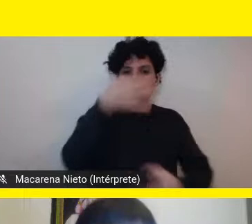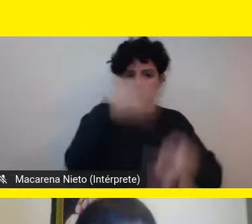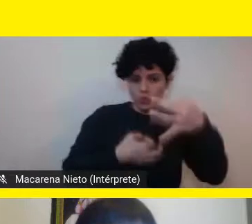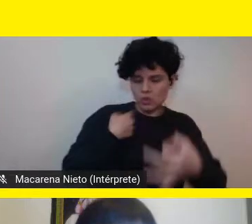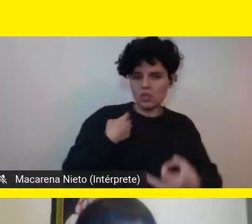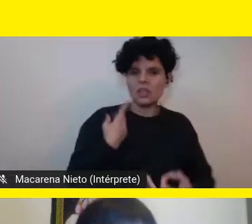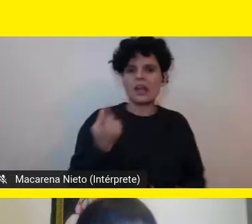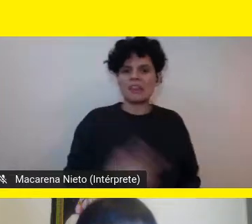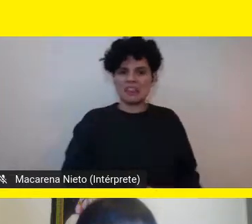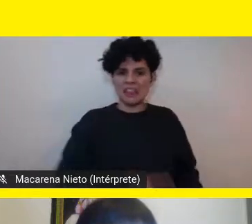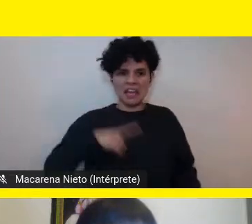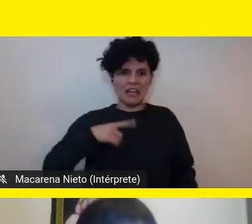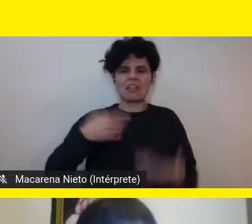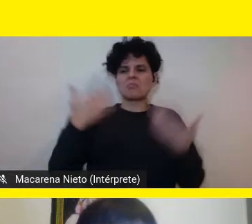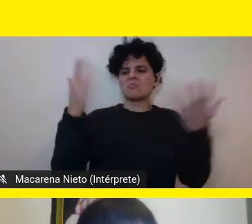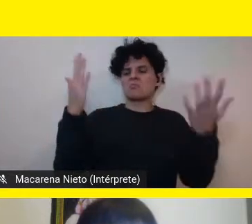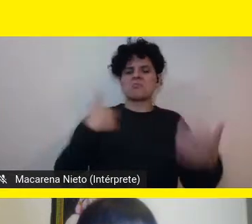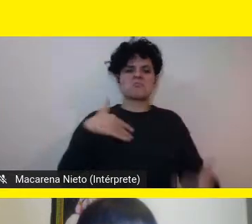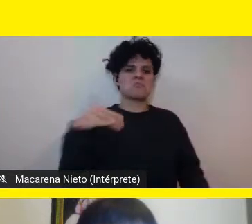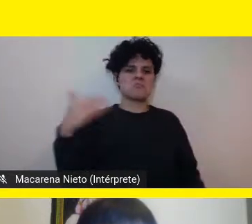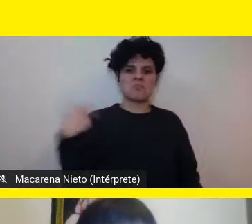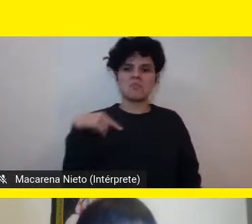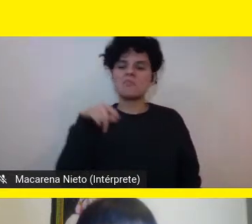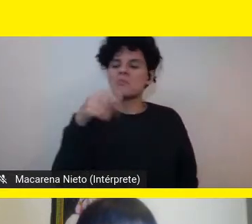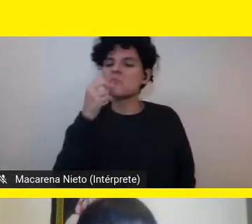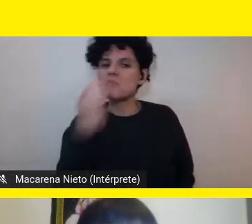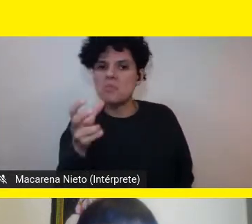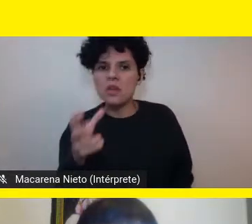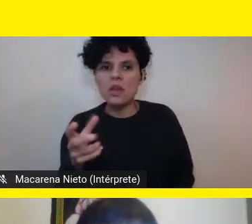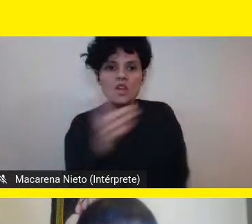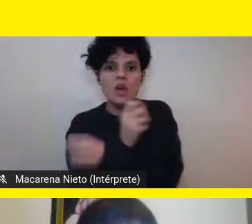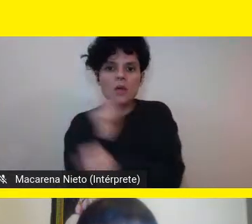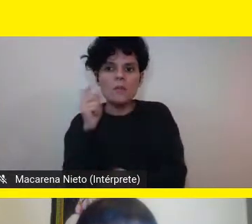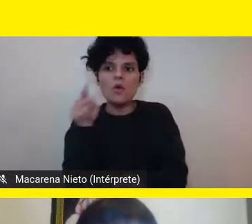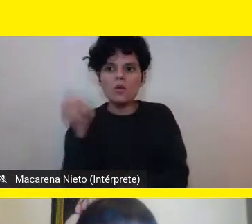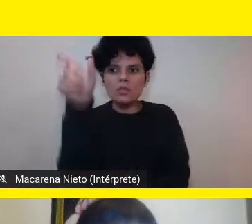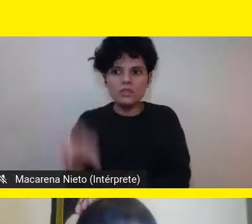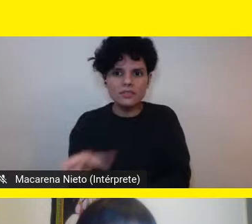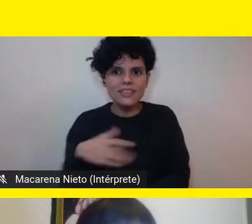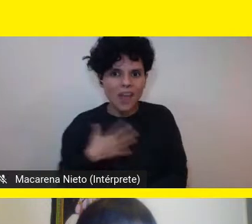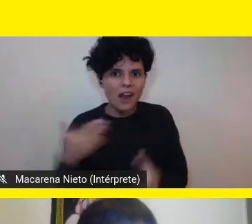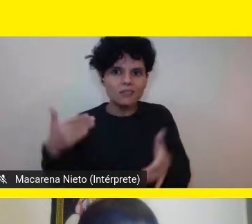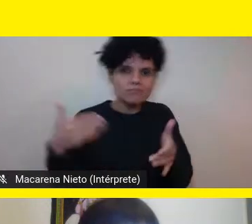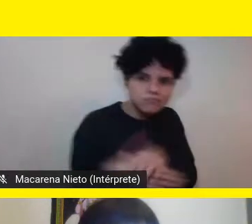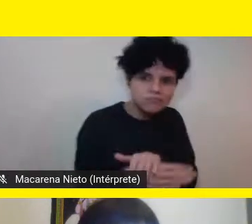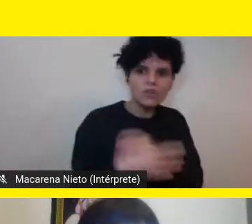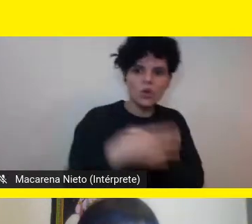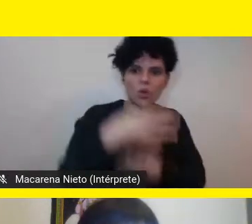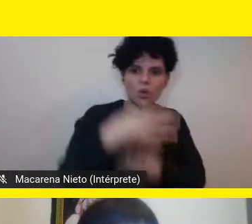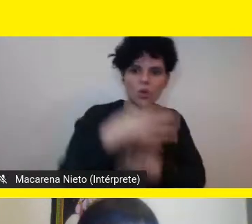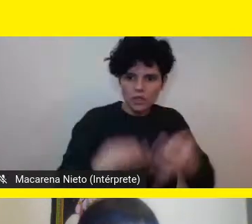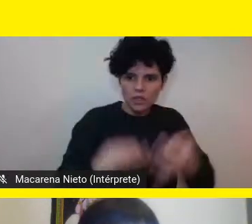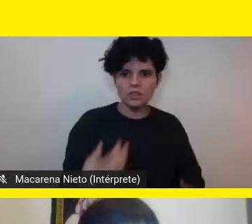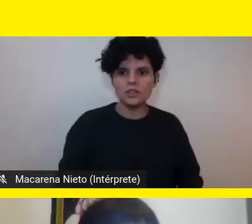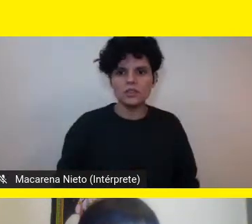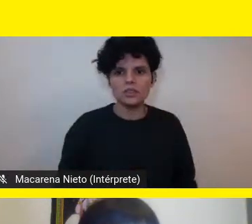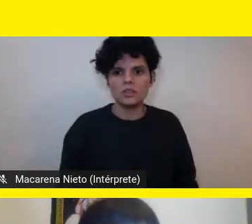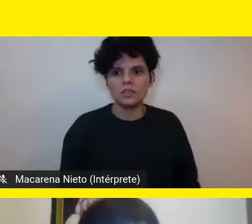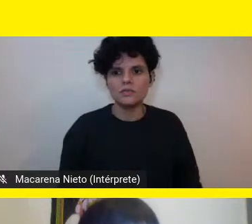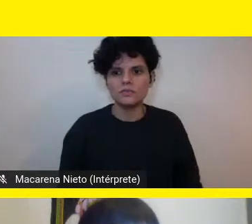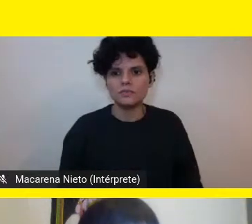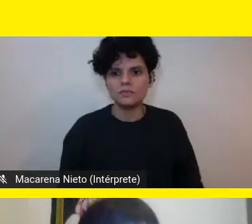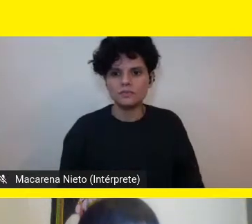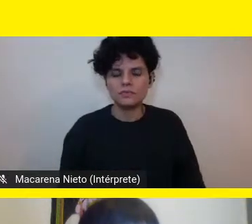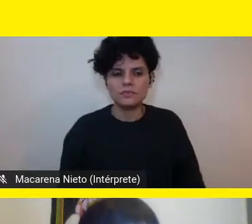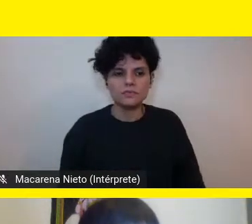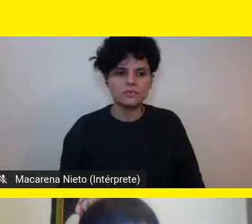criminal, le impiden o evitan que ella judicialice su caso, ¿ya? Entonces, a la pregunta también que tú formulabas